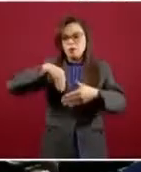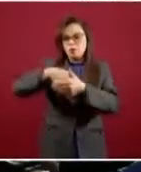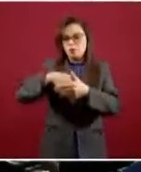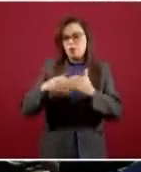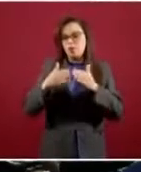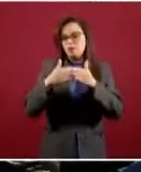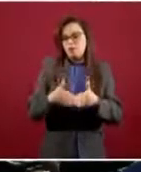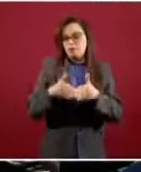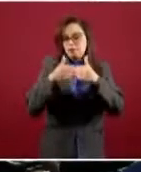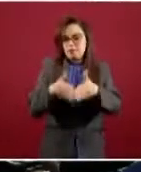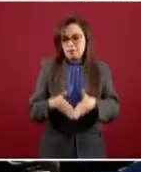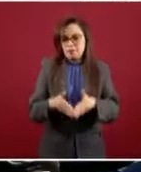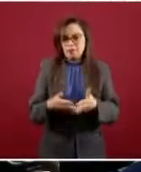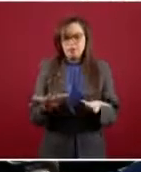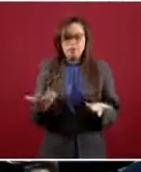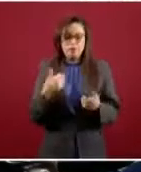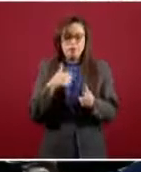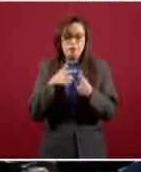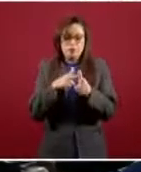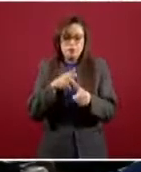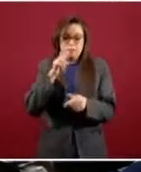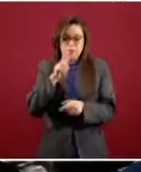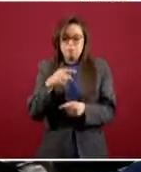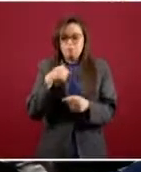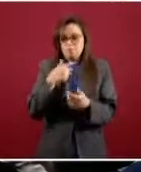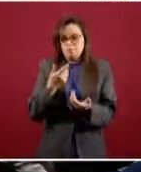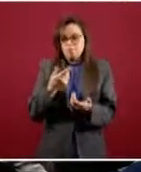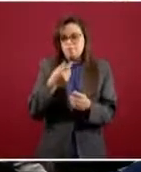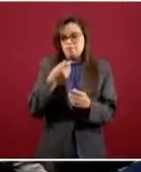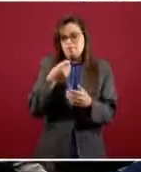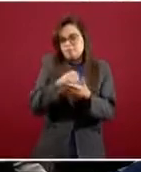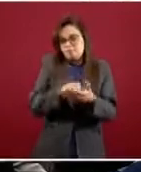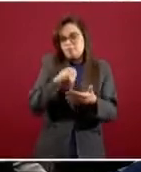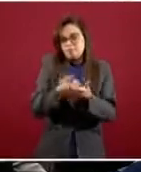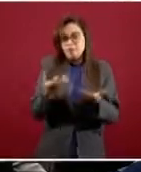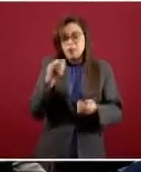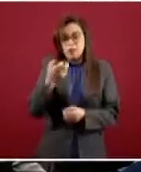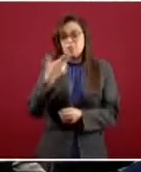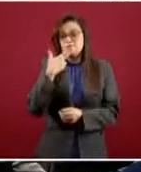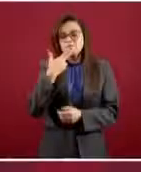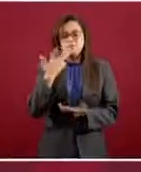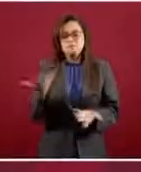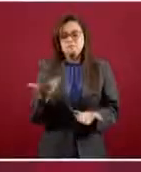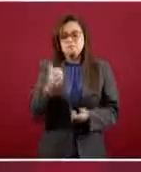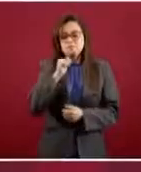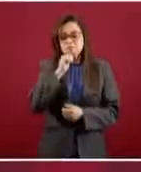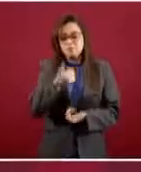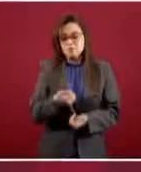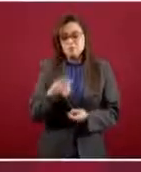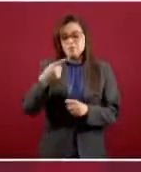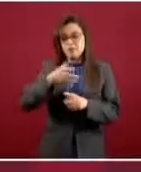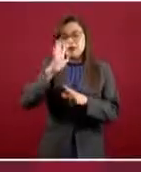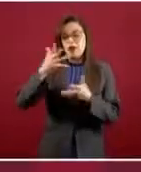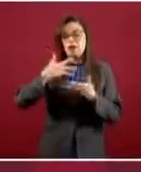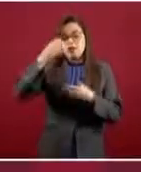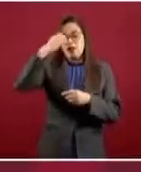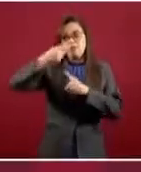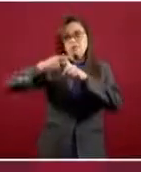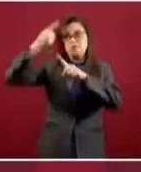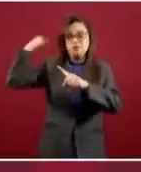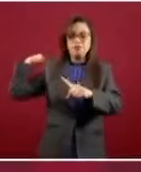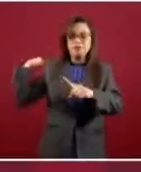no tiene ninguna utilidad práctica, ya sea fundamentada por la experiencia histórica o por